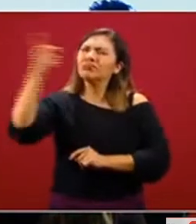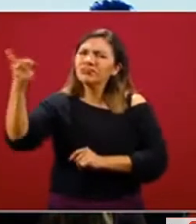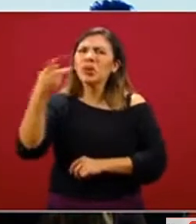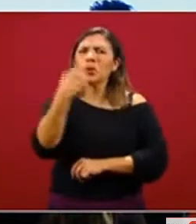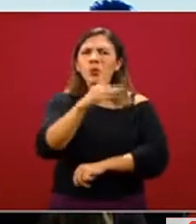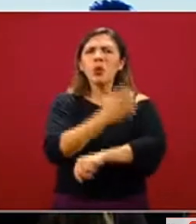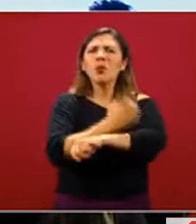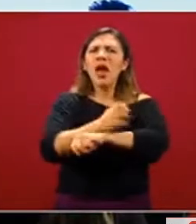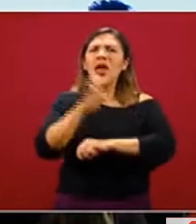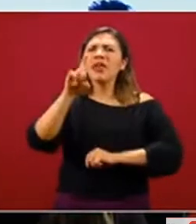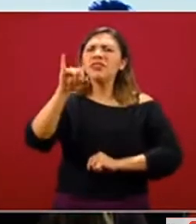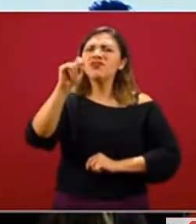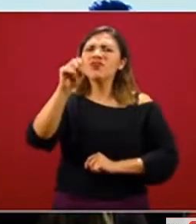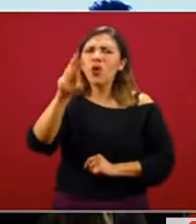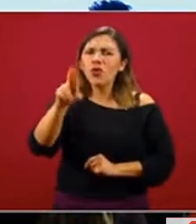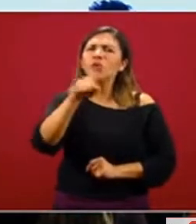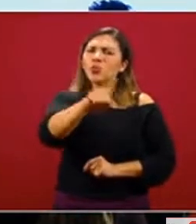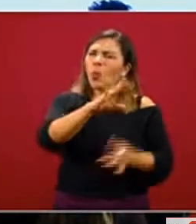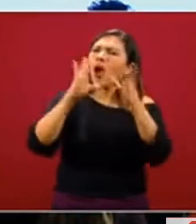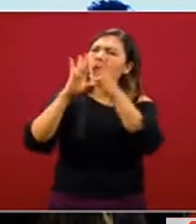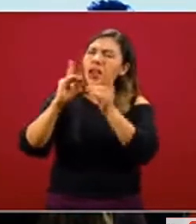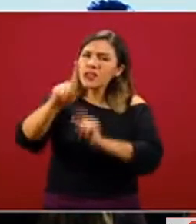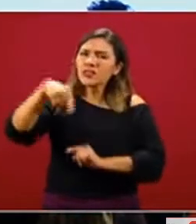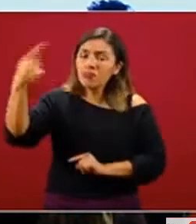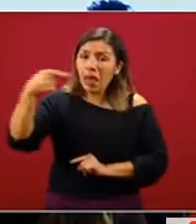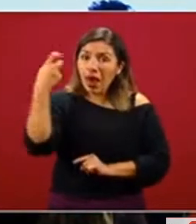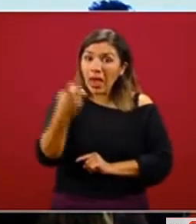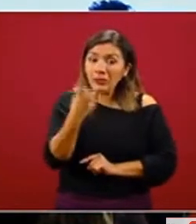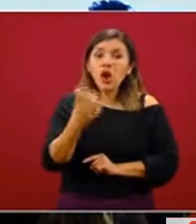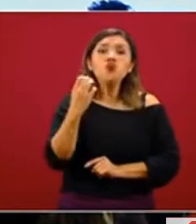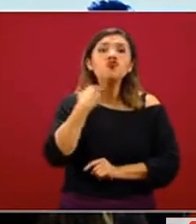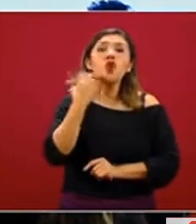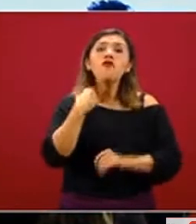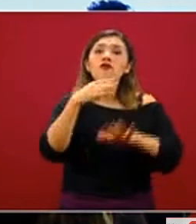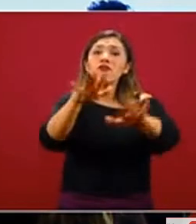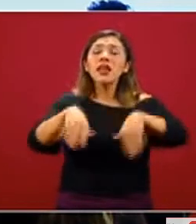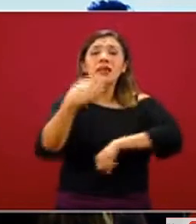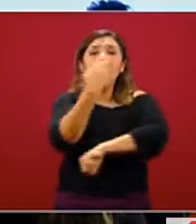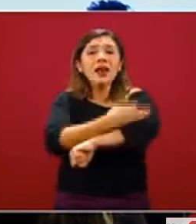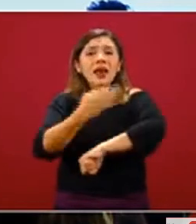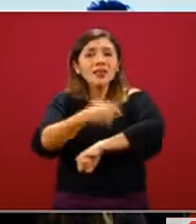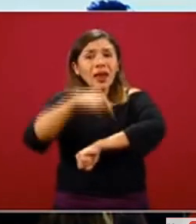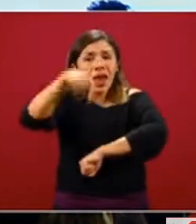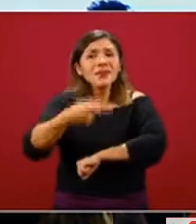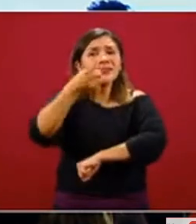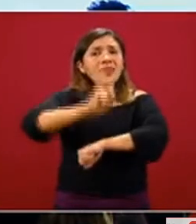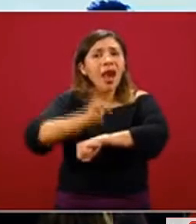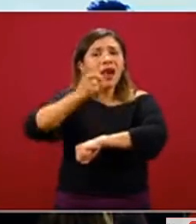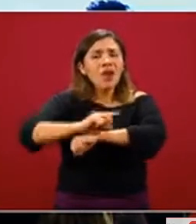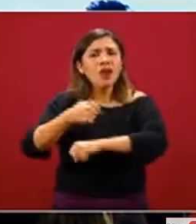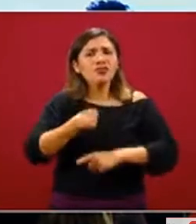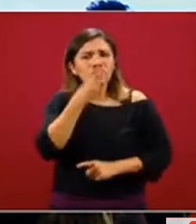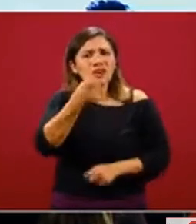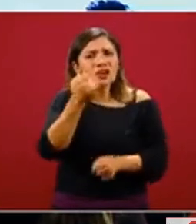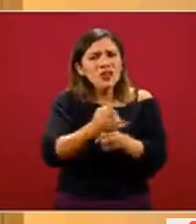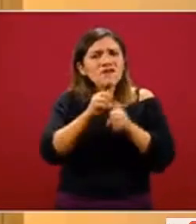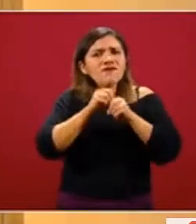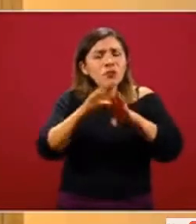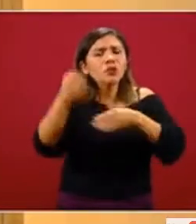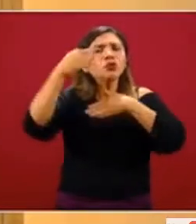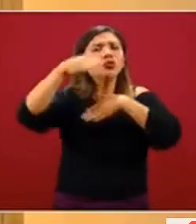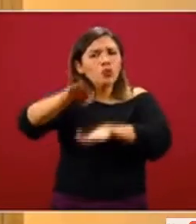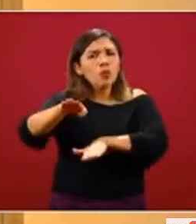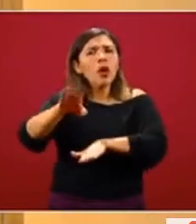editores, editoras, explíquenles que esta es la conferencia vespertina en donde diariamente damos información